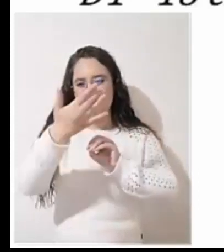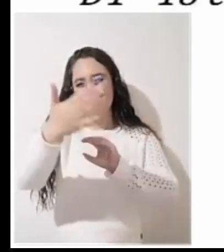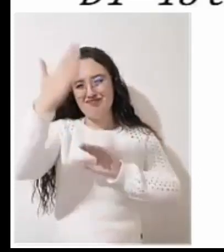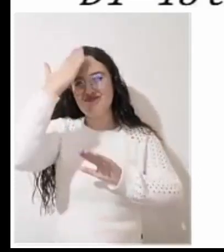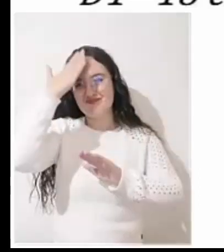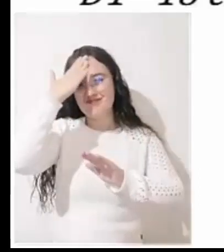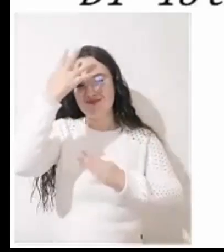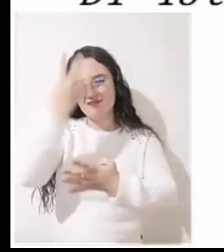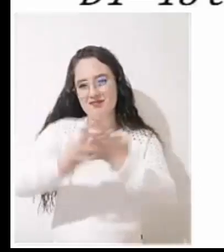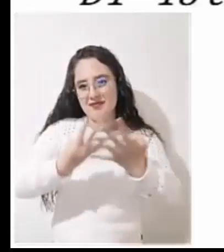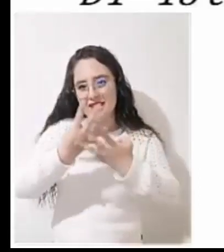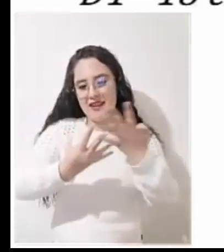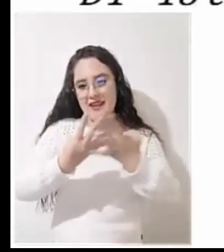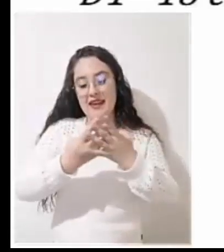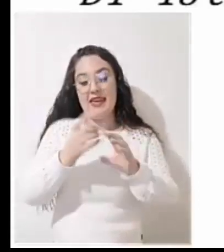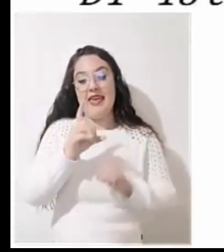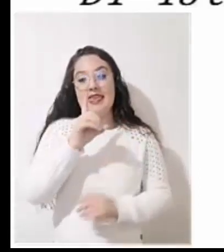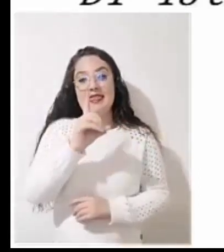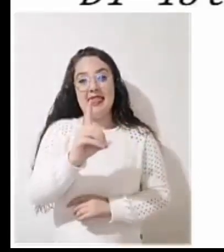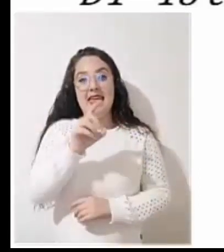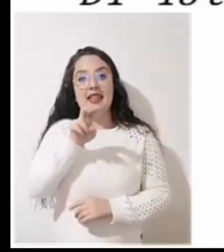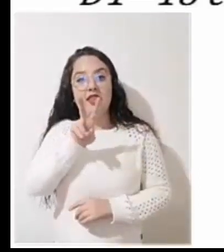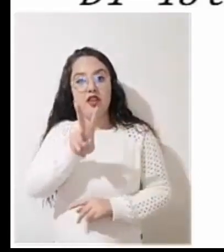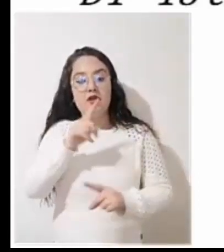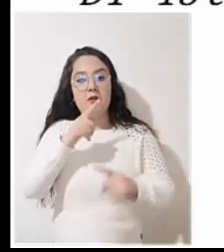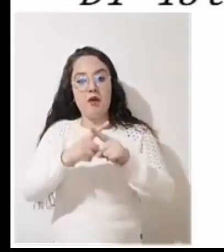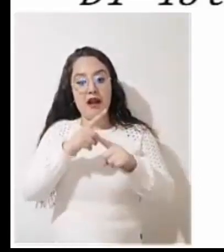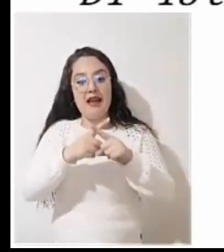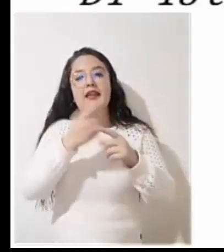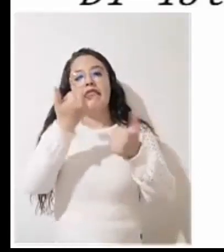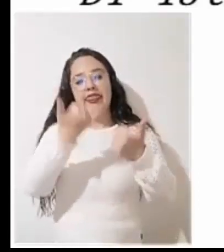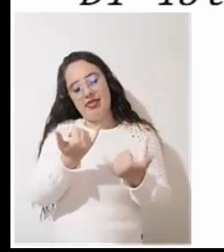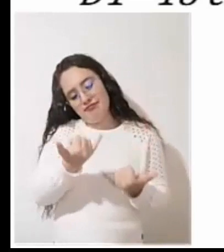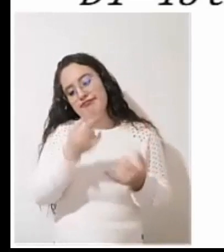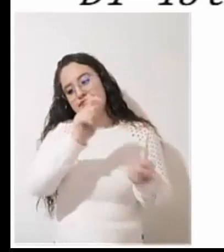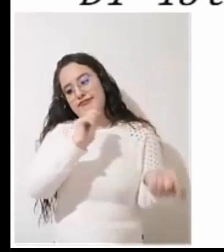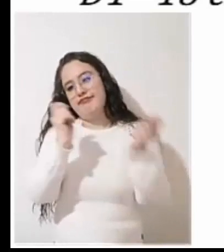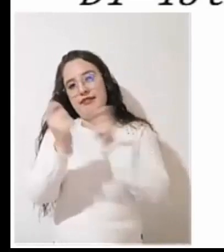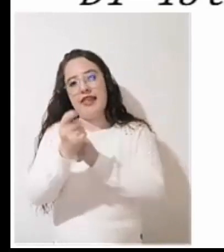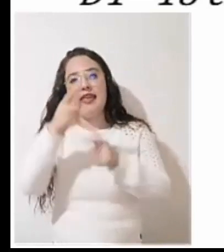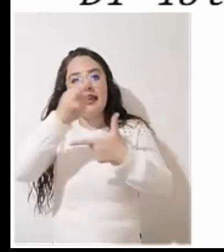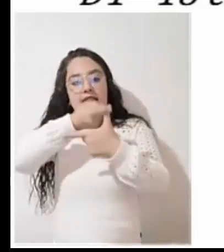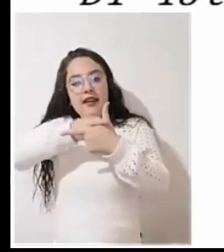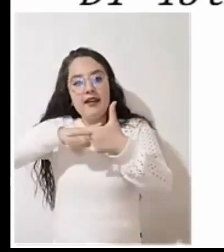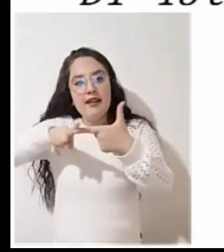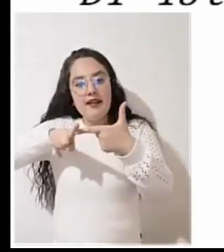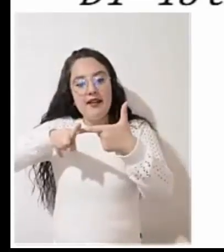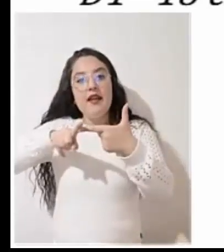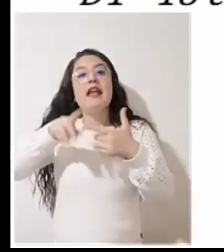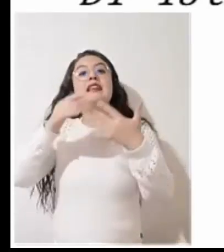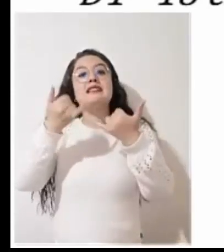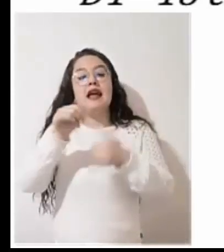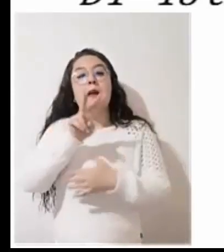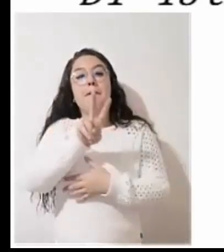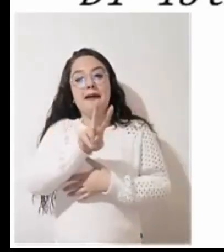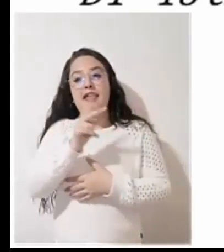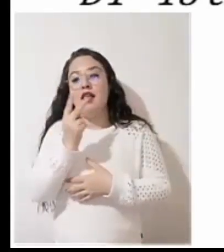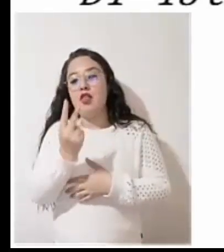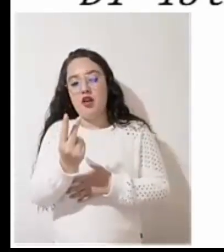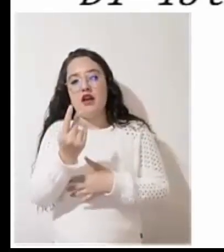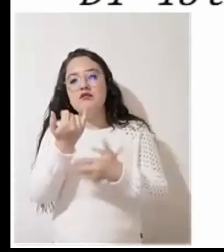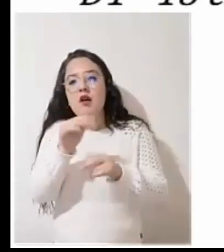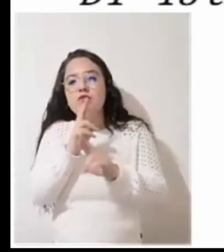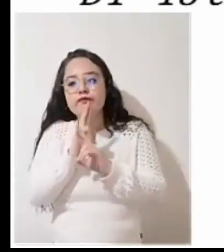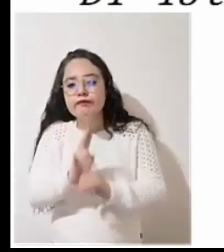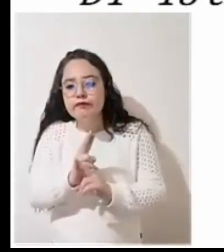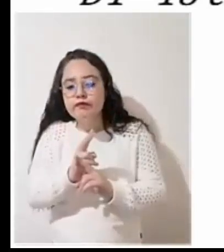despejamos, de matemática sabemos que como D2 está multiplicando a la B, pasa a dividir. Despejamos B2 y reemplazamos los